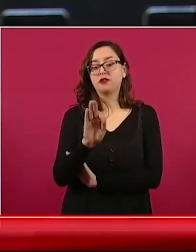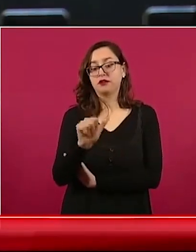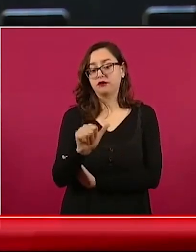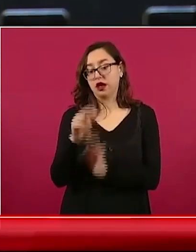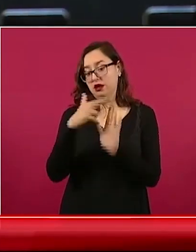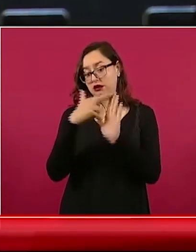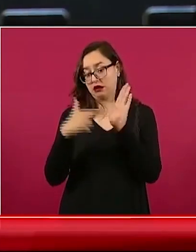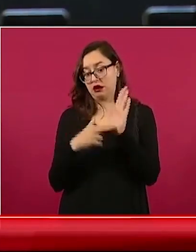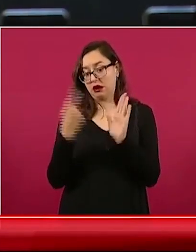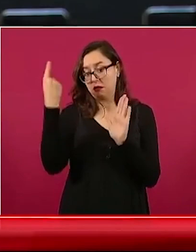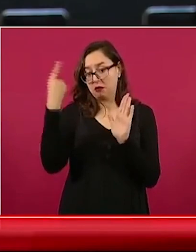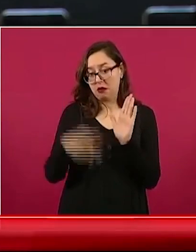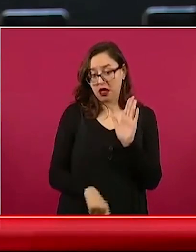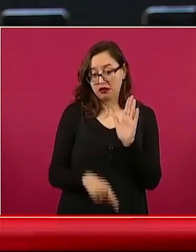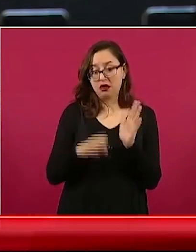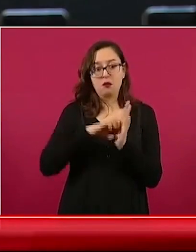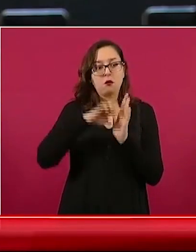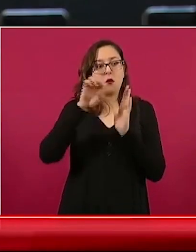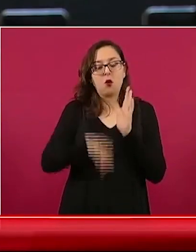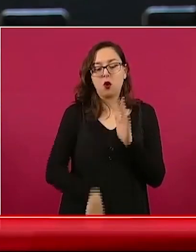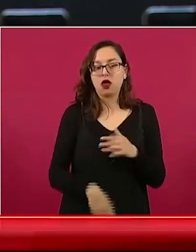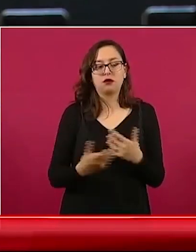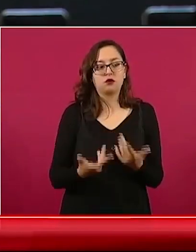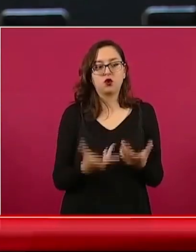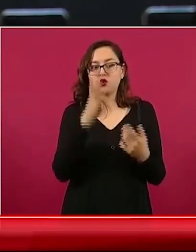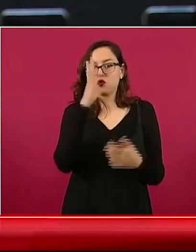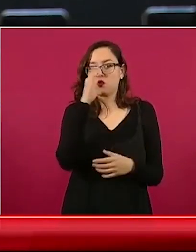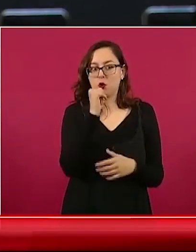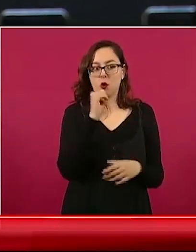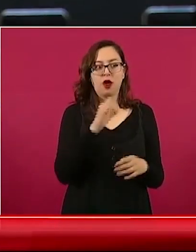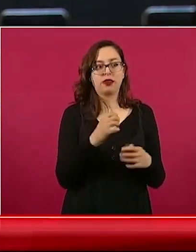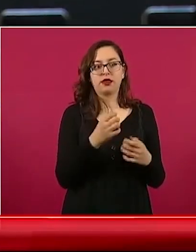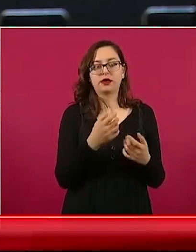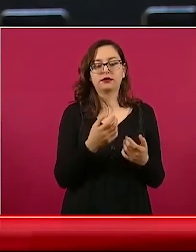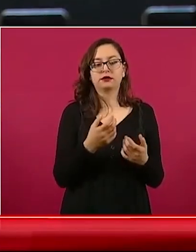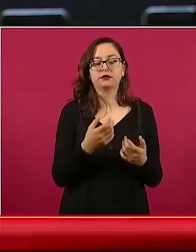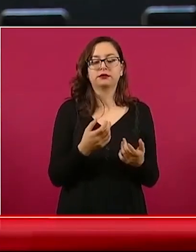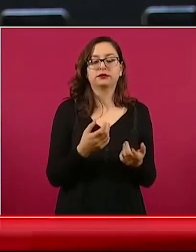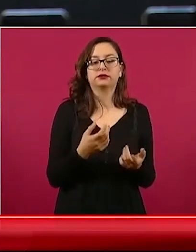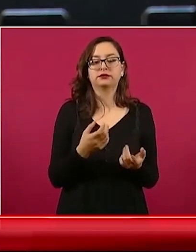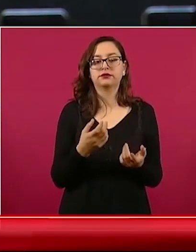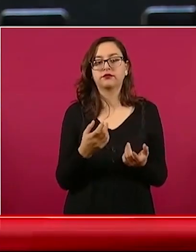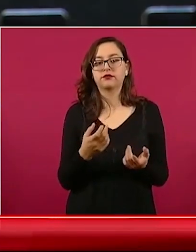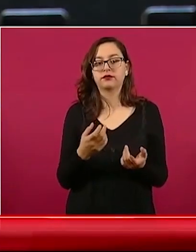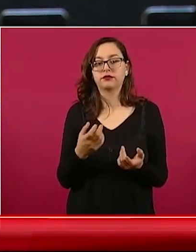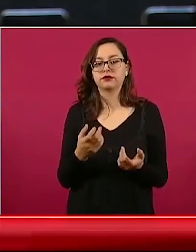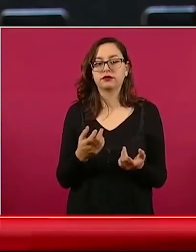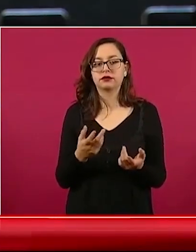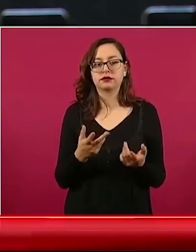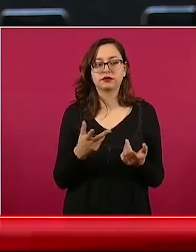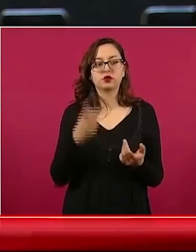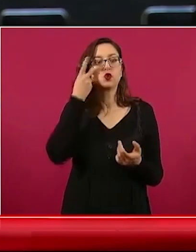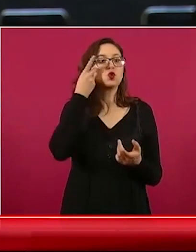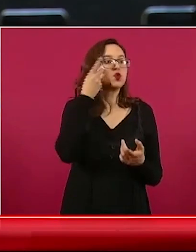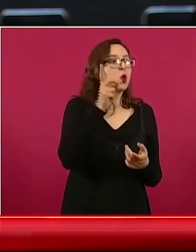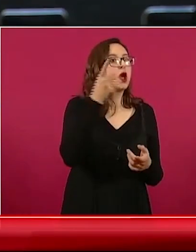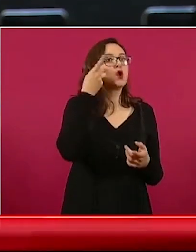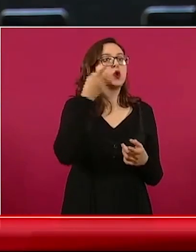prohibida, y que hay muchos empresarios en México que tienen multipropiedad.